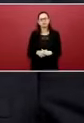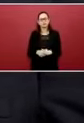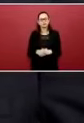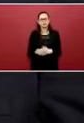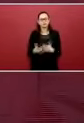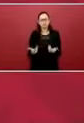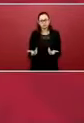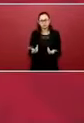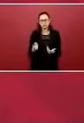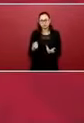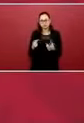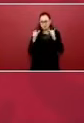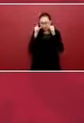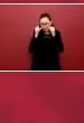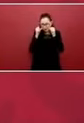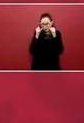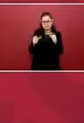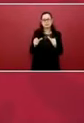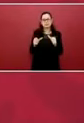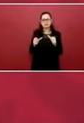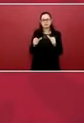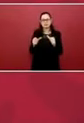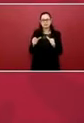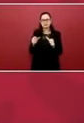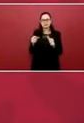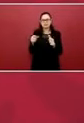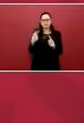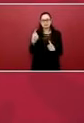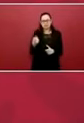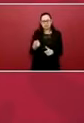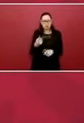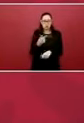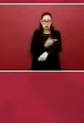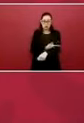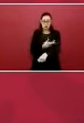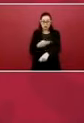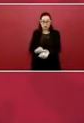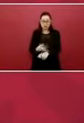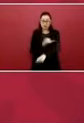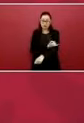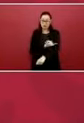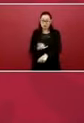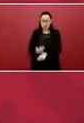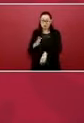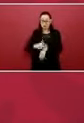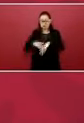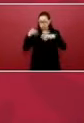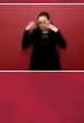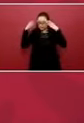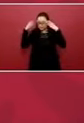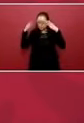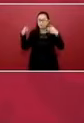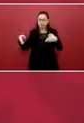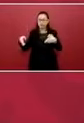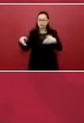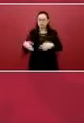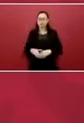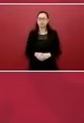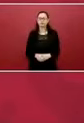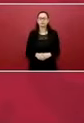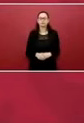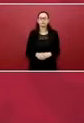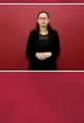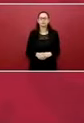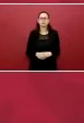especial a Gustavo Madero e Iztapalapa, donde